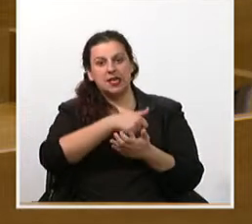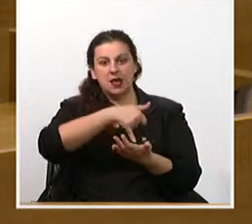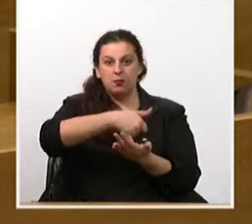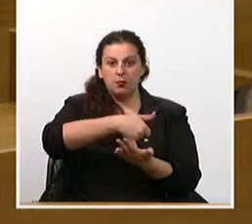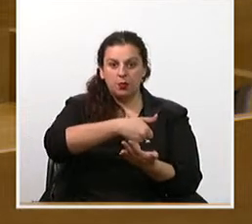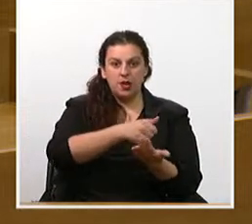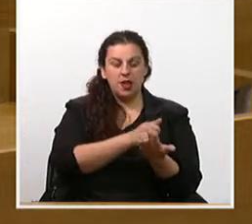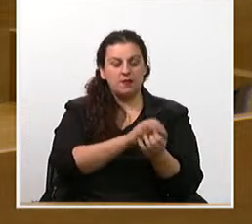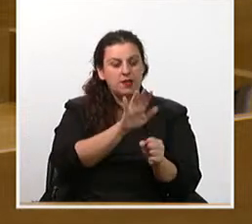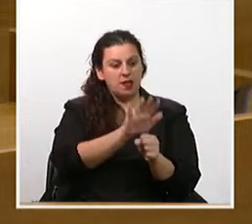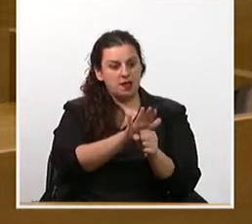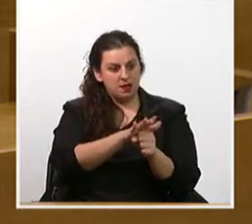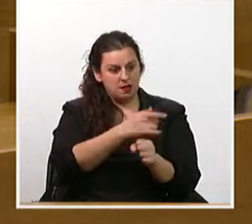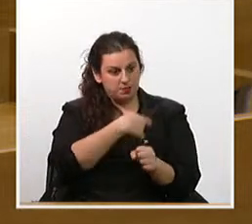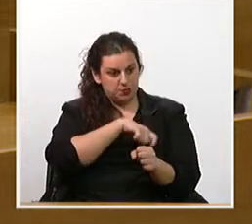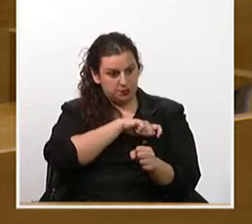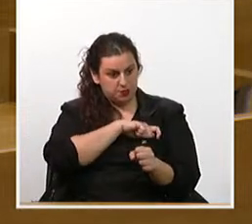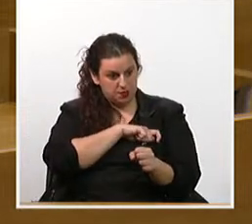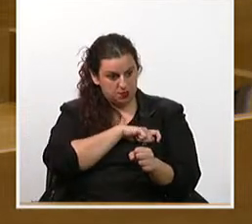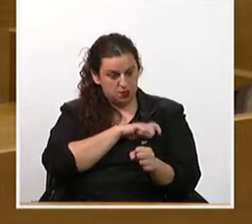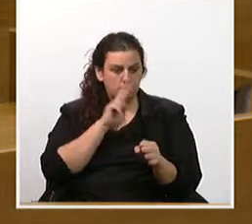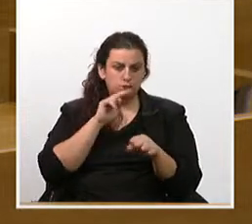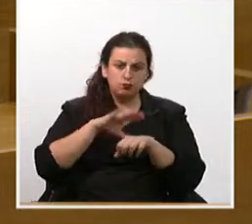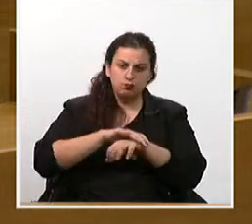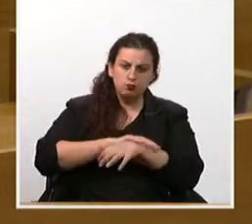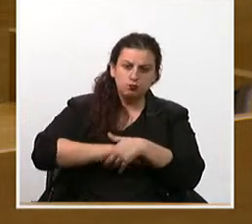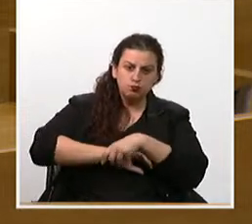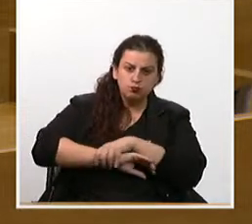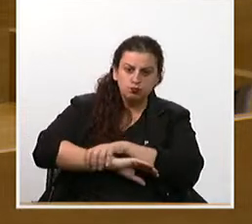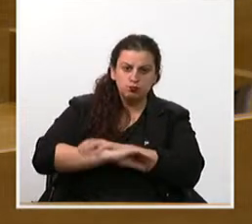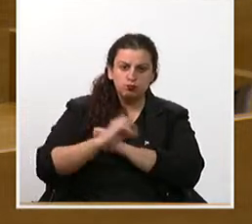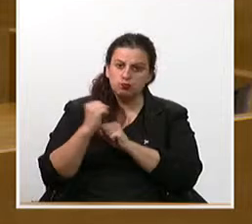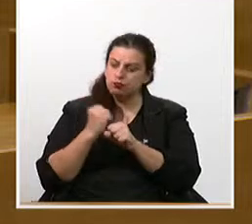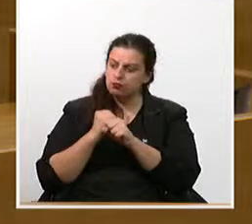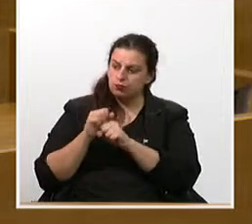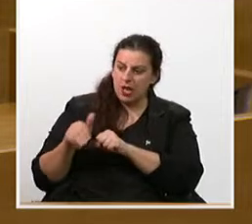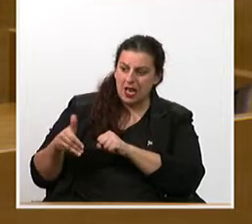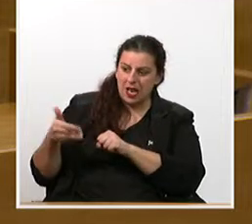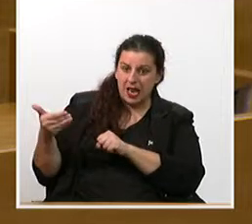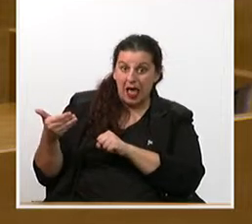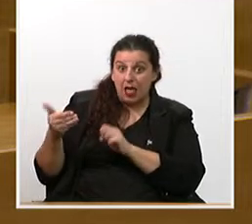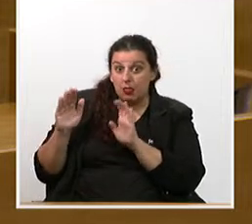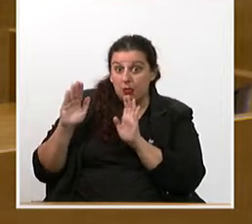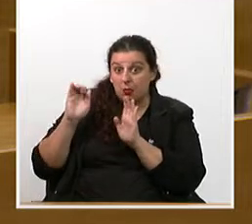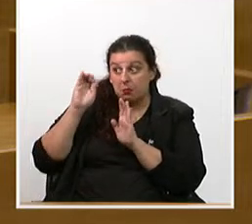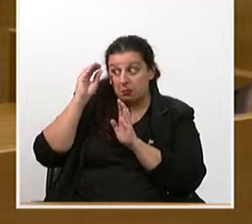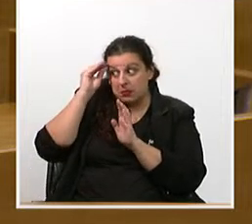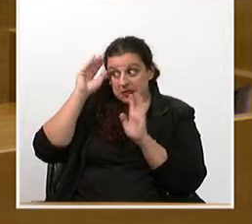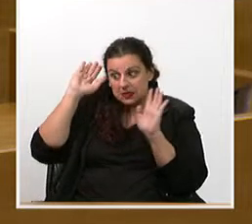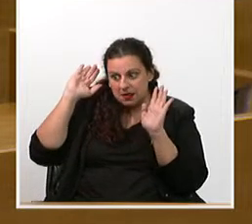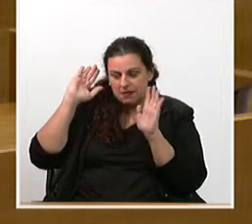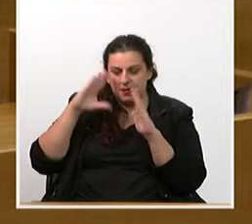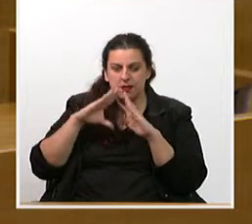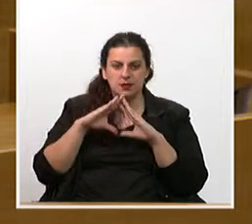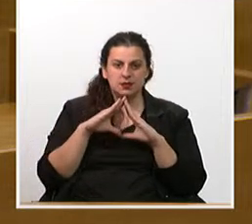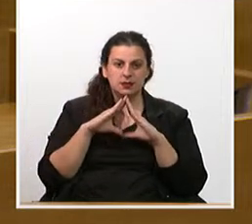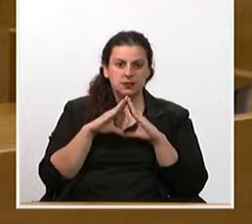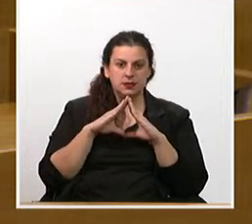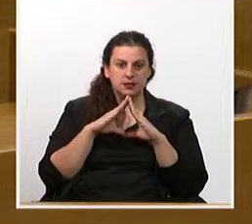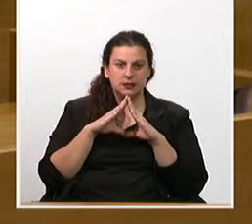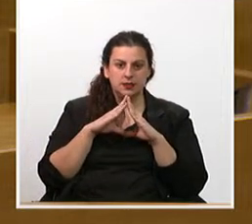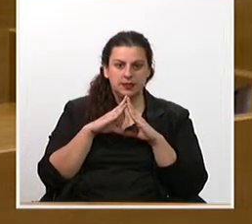y que iban a echar el resto que iban a ponerse hombro con hombro con los agricultores y ganaderos Pues